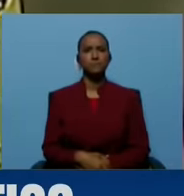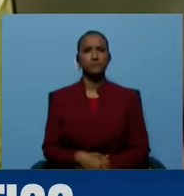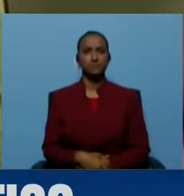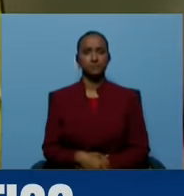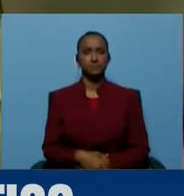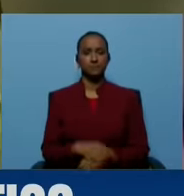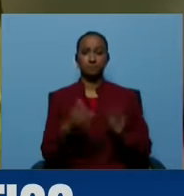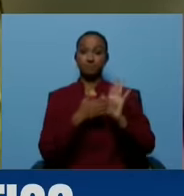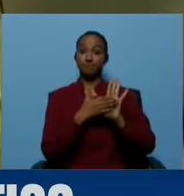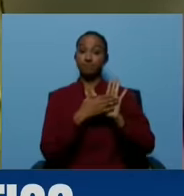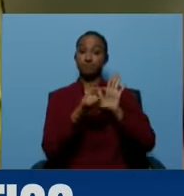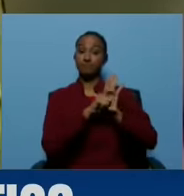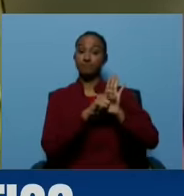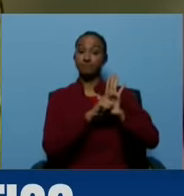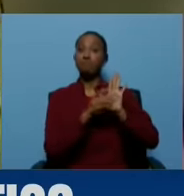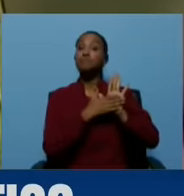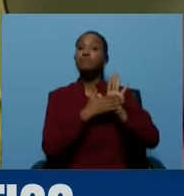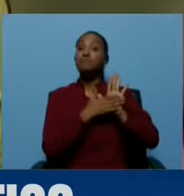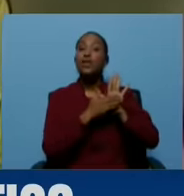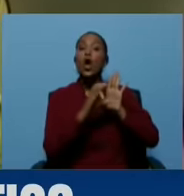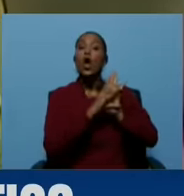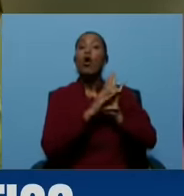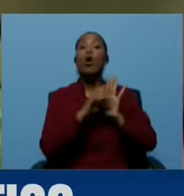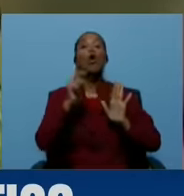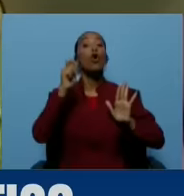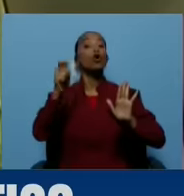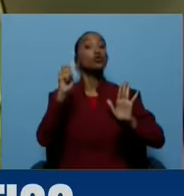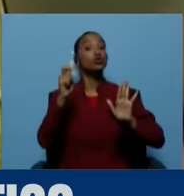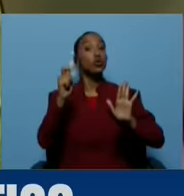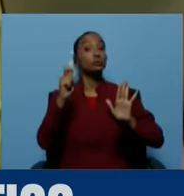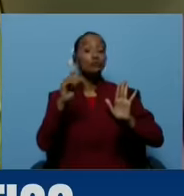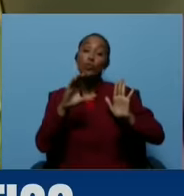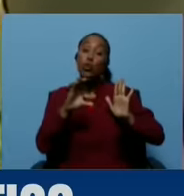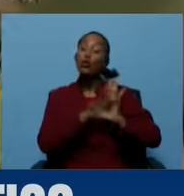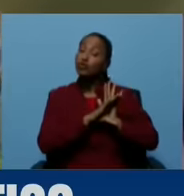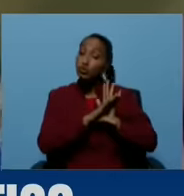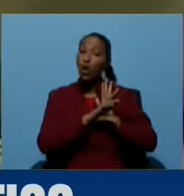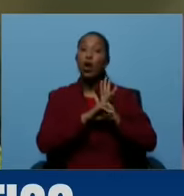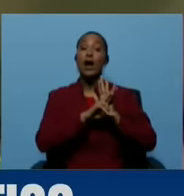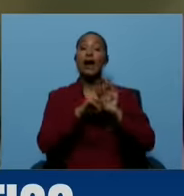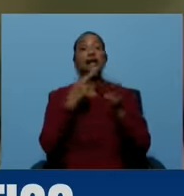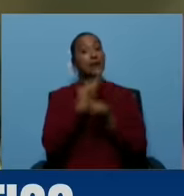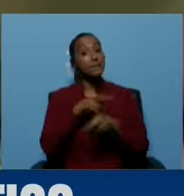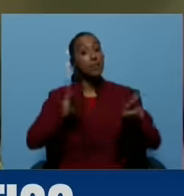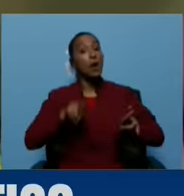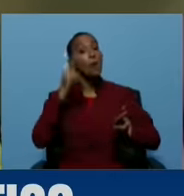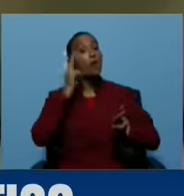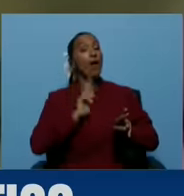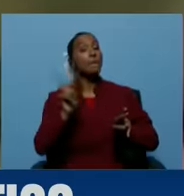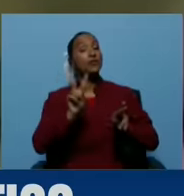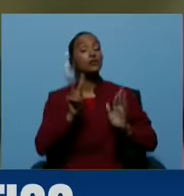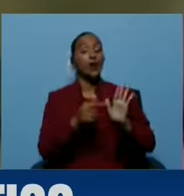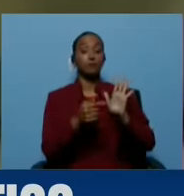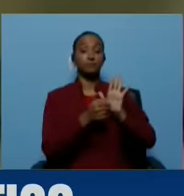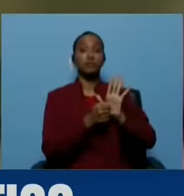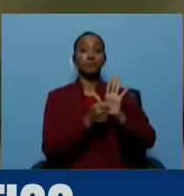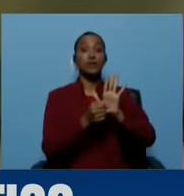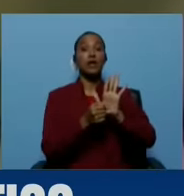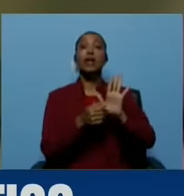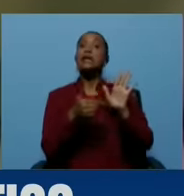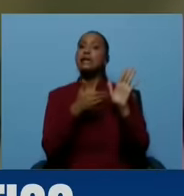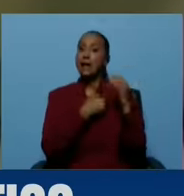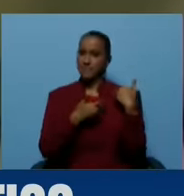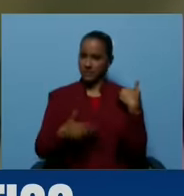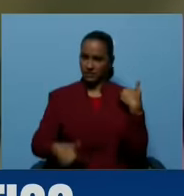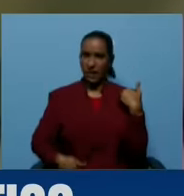de nuestra Constitución, la Constitución de la República Bolivariana de Venezuela. Y el presidente se presentó ante